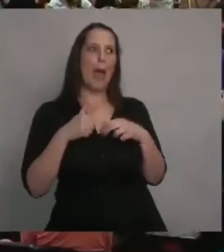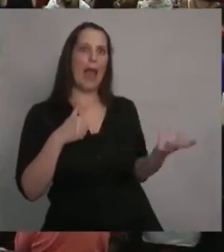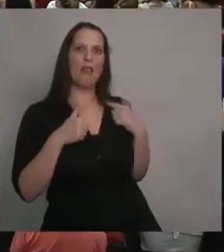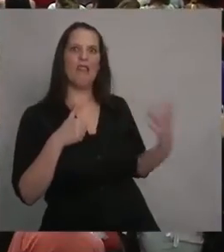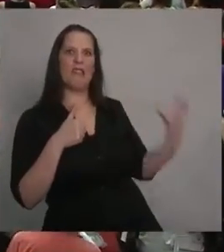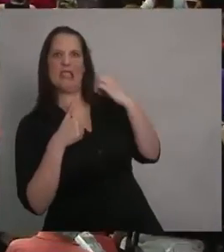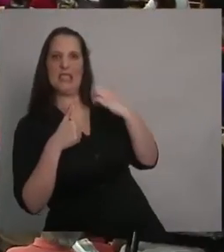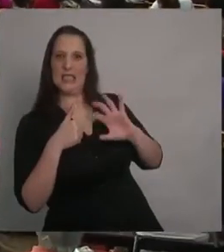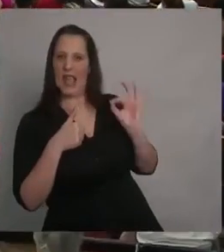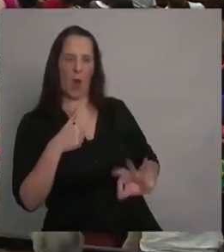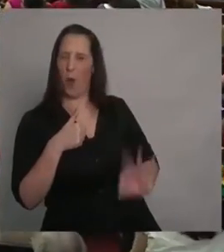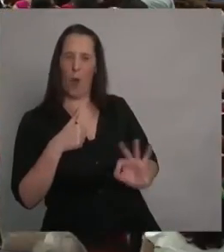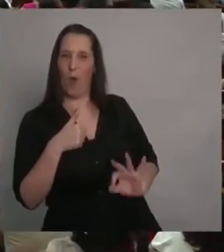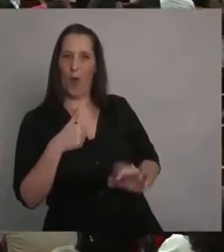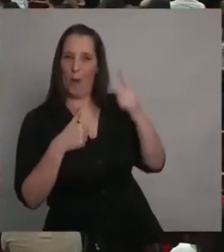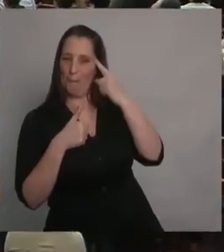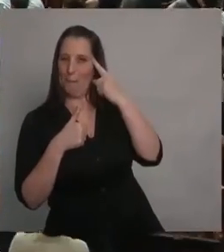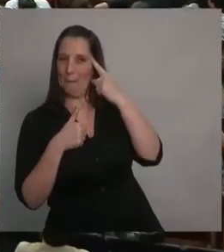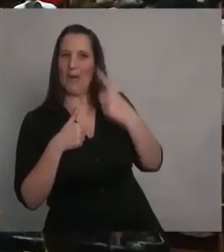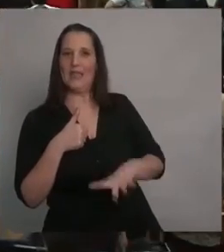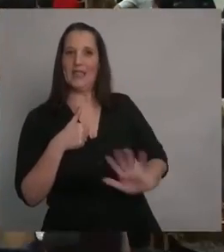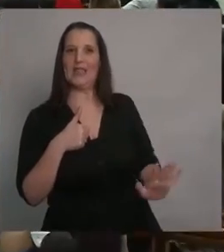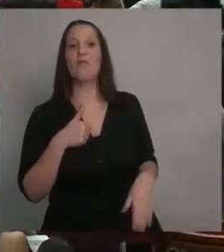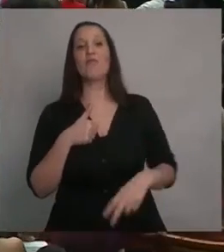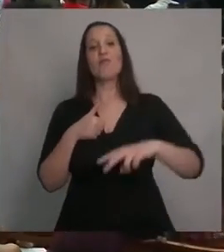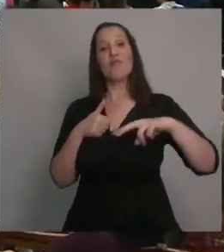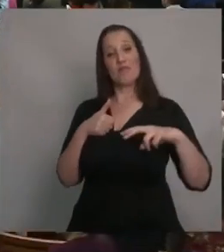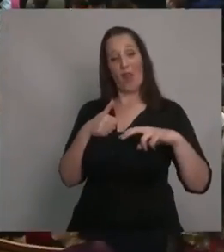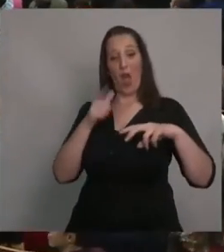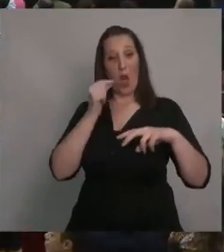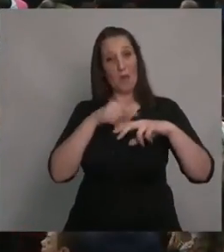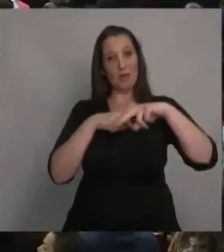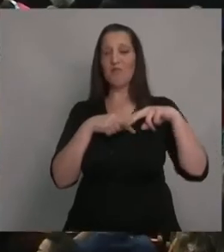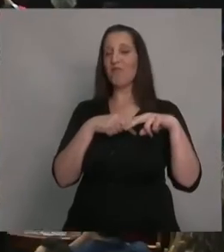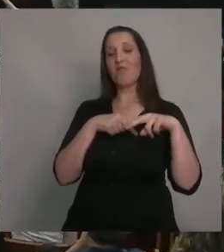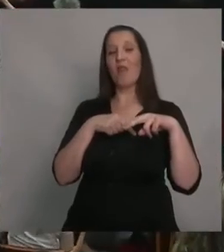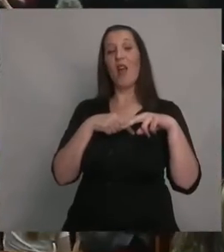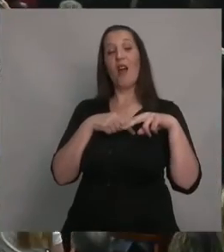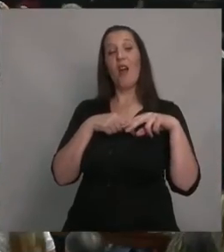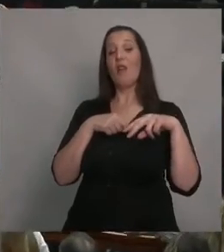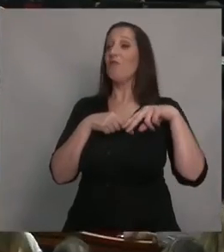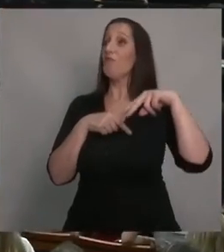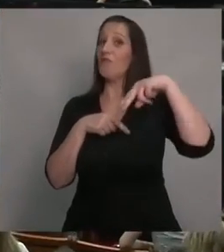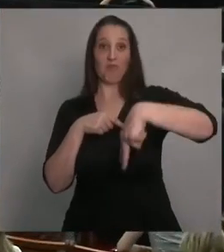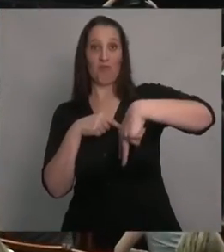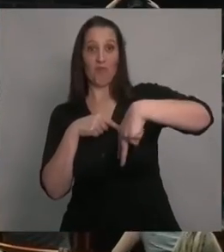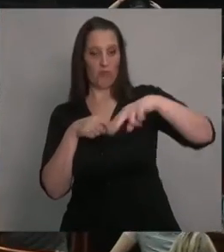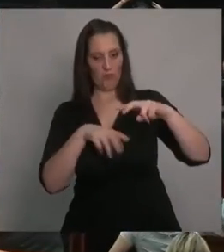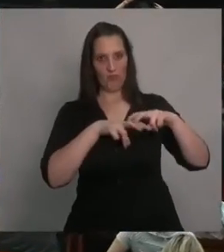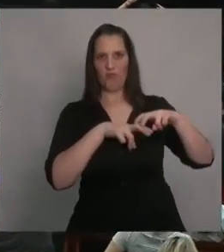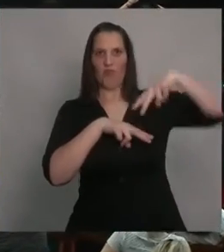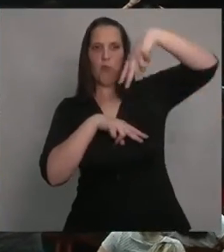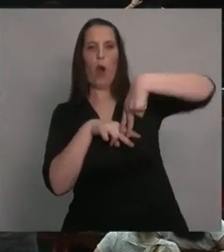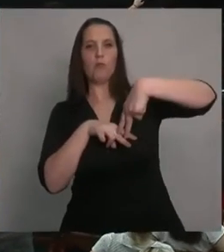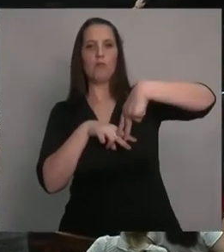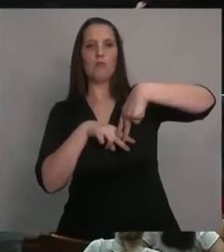saltar, yo dije, no, ahora sí, me van a saltar para arriba. Y aquel hombre que estaba inclinado aquí en la silla, hace así, salta, hace crin, salta con